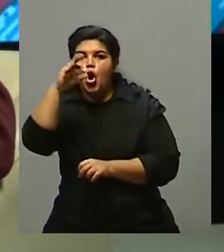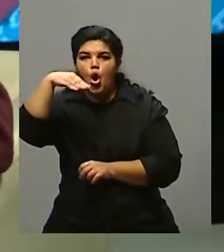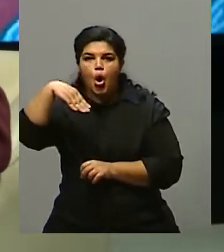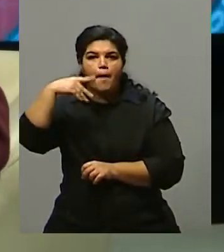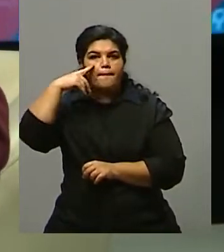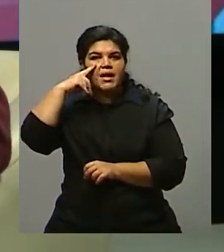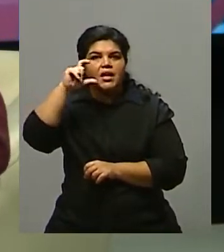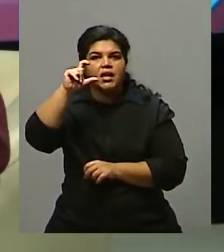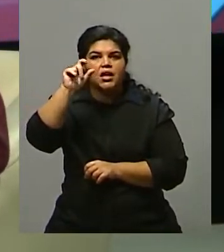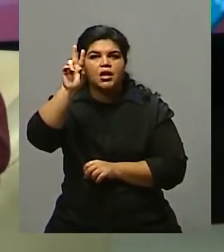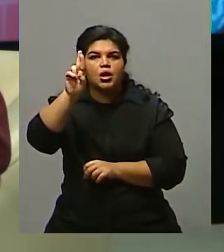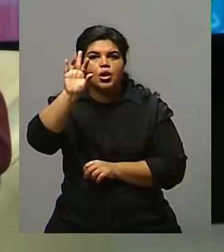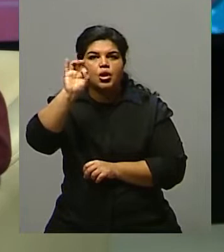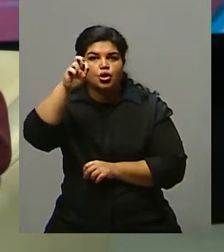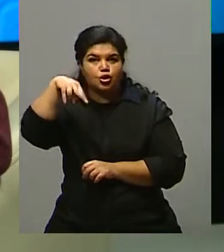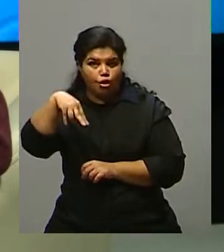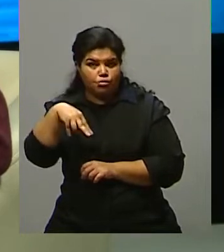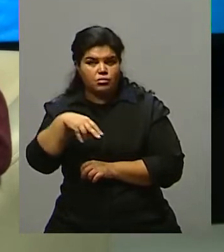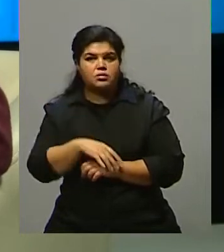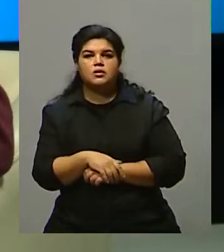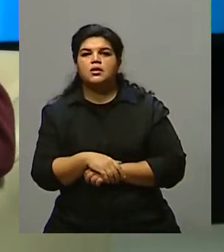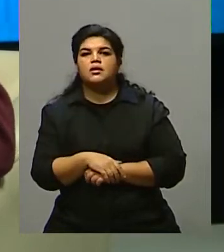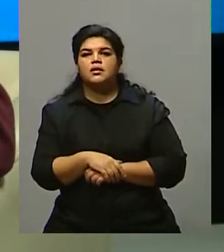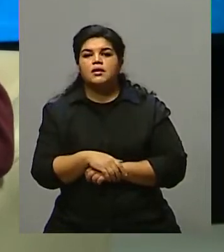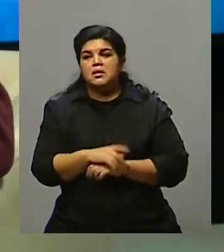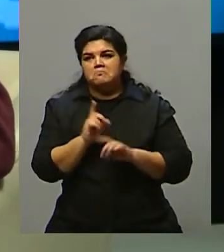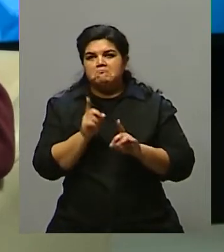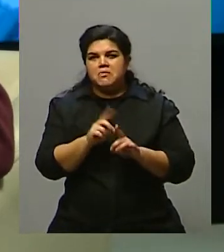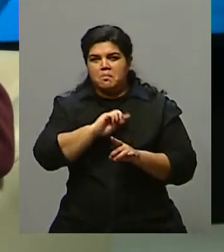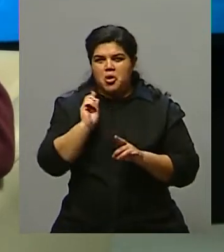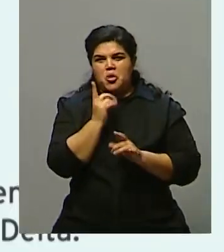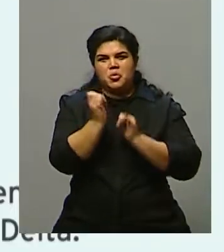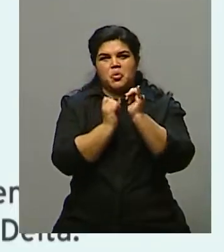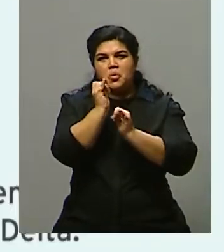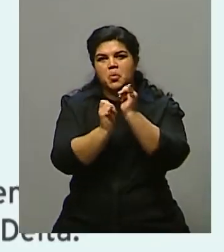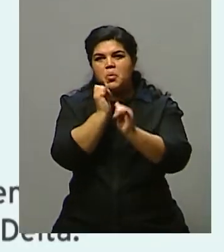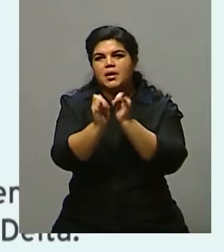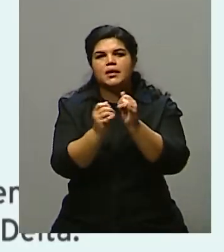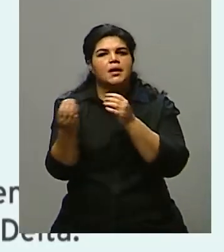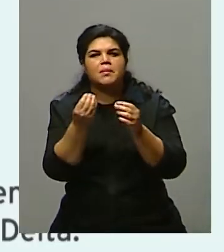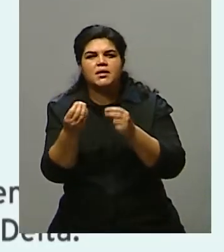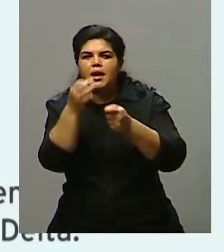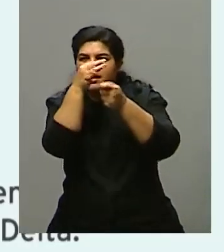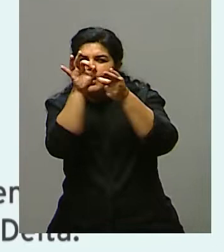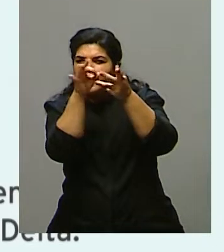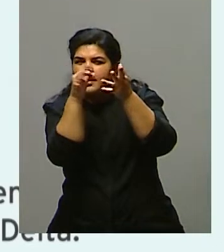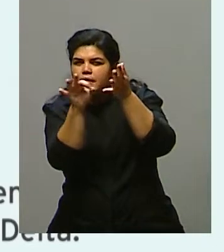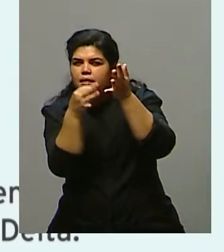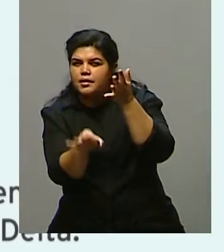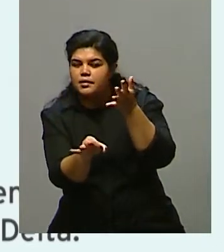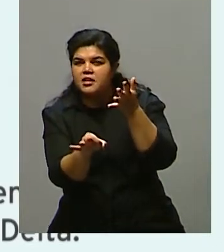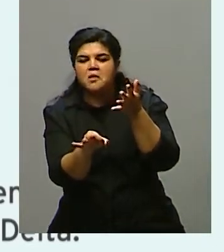de interés que decimos nosotros, y en realidad en cuestión a características de esa variante